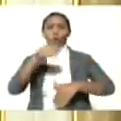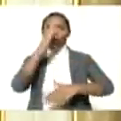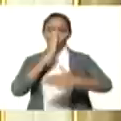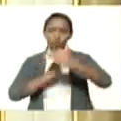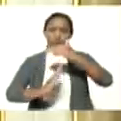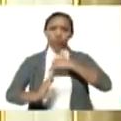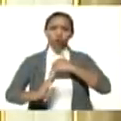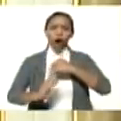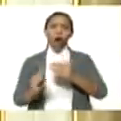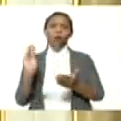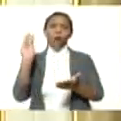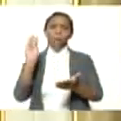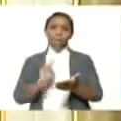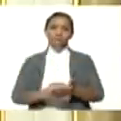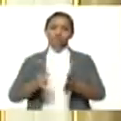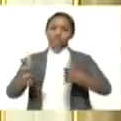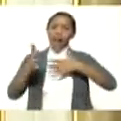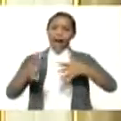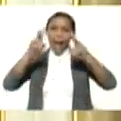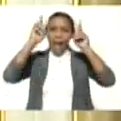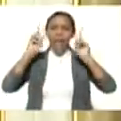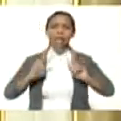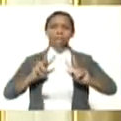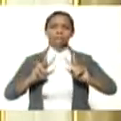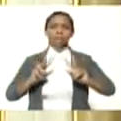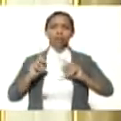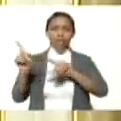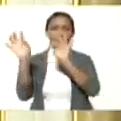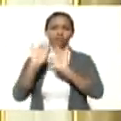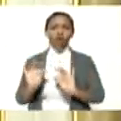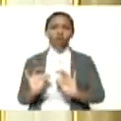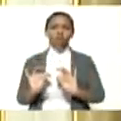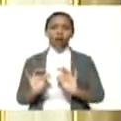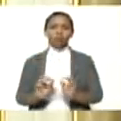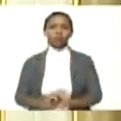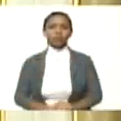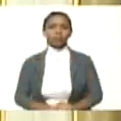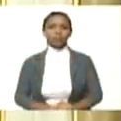a una posición de ese tipo.